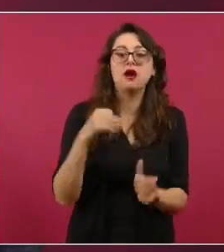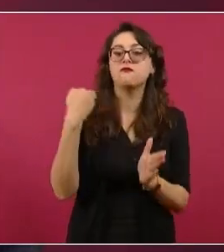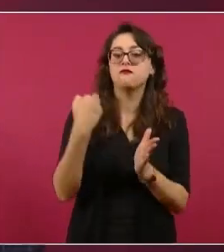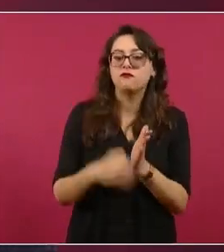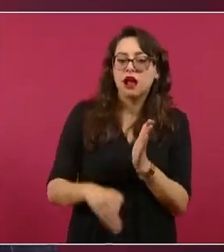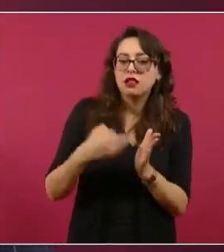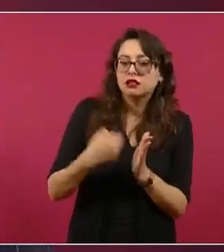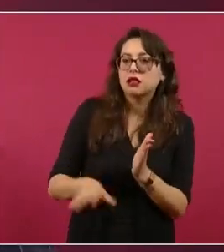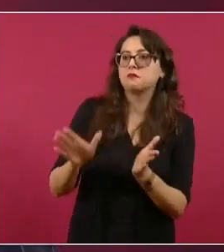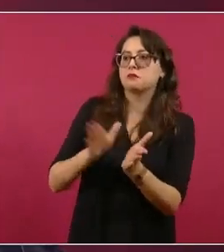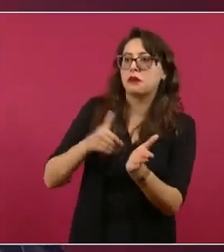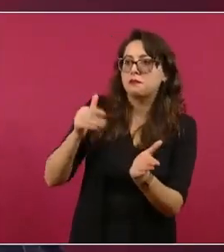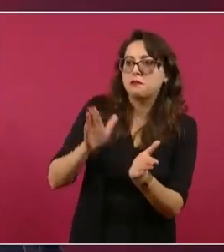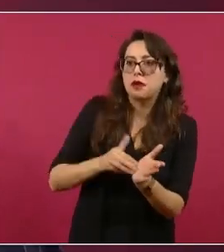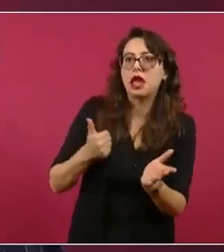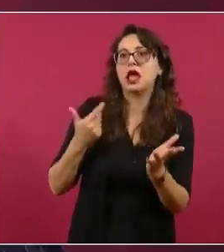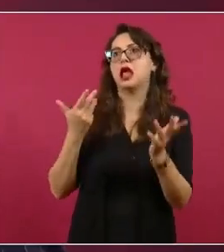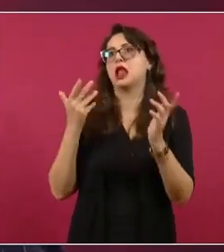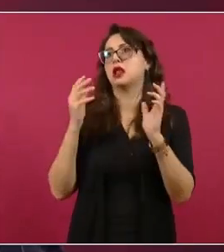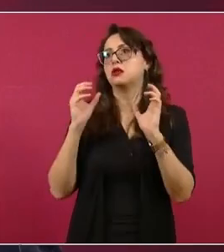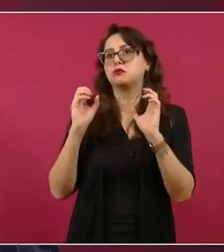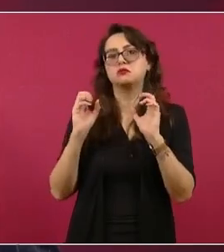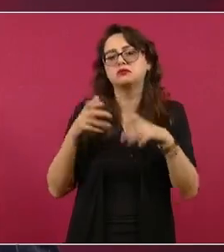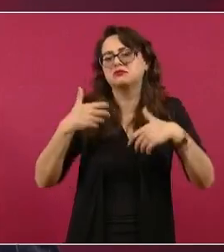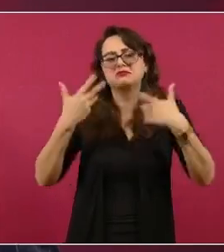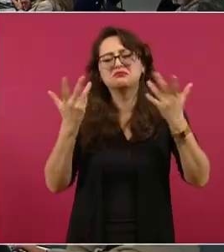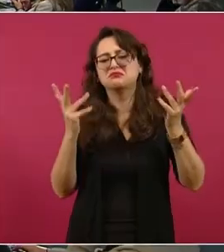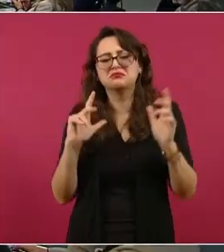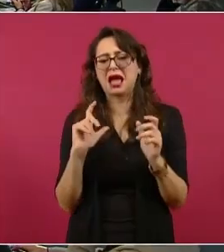para arreglar, ¿no?